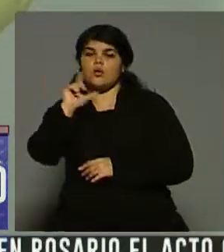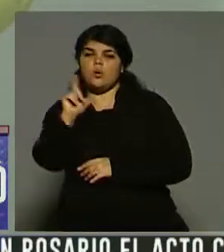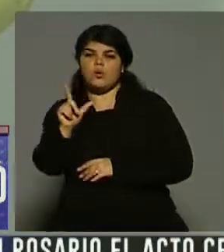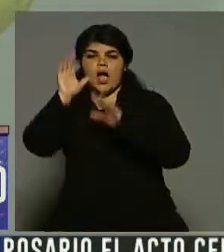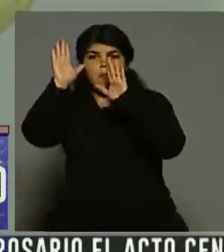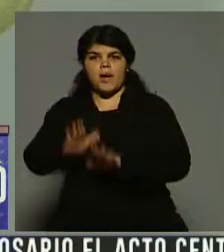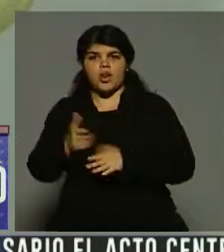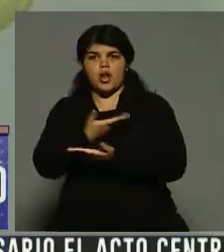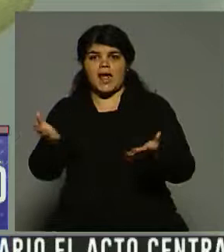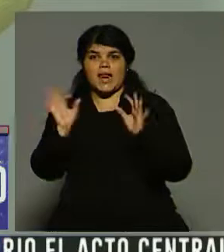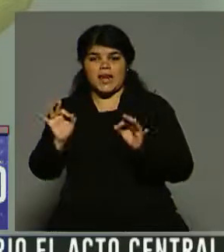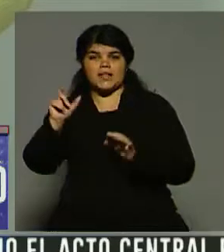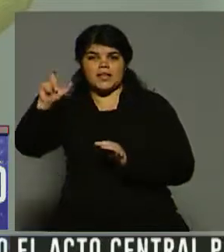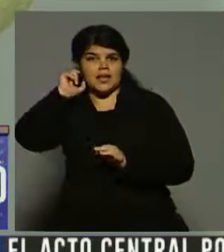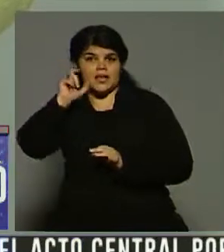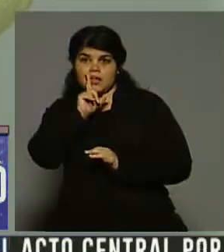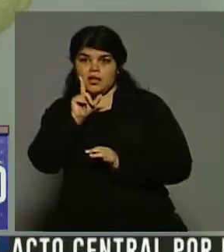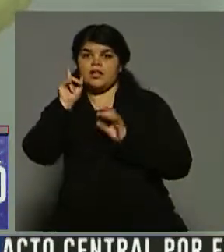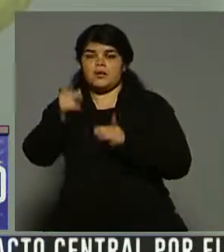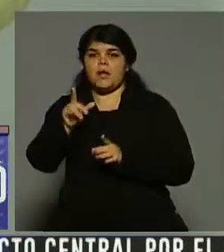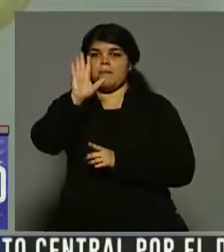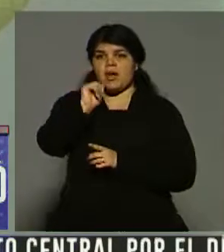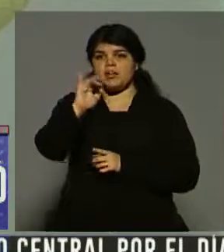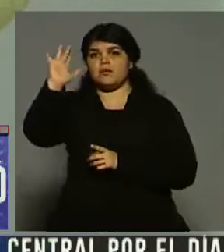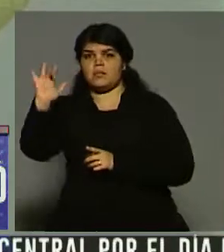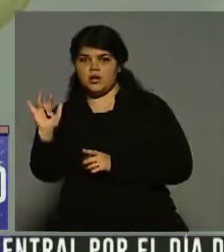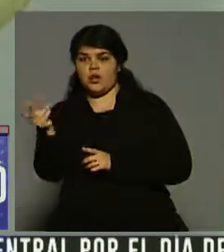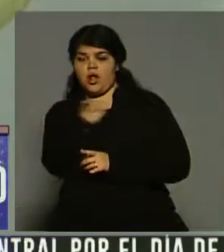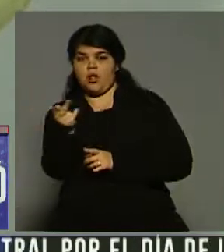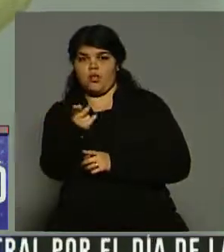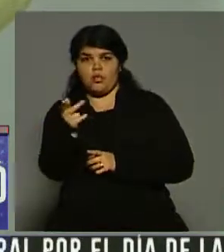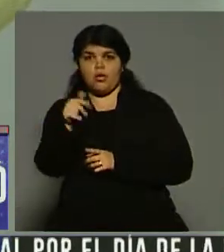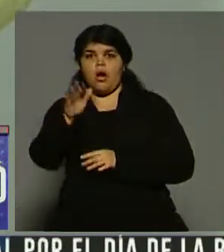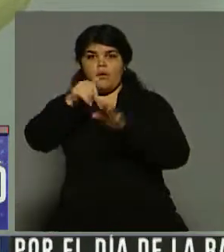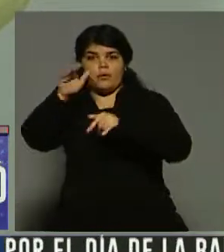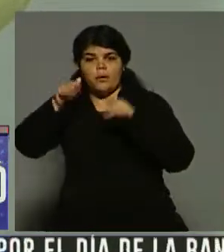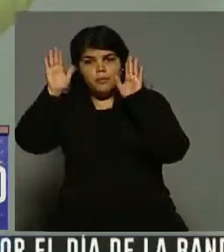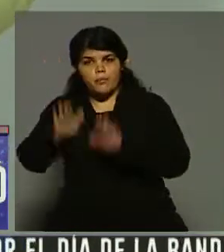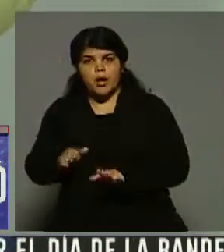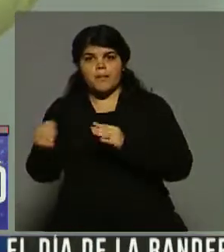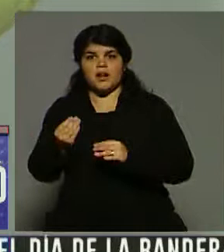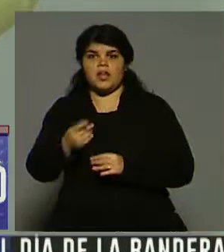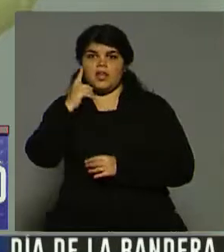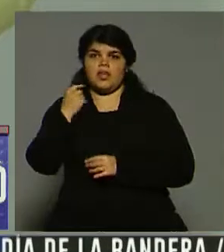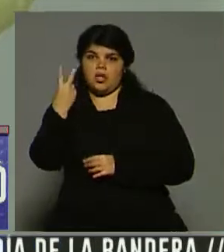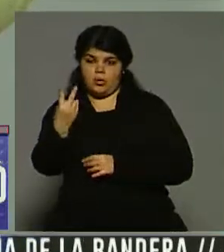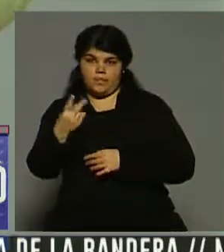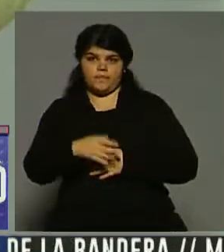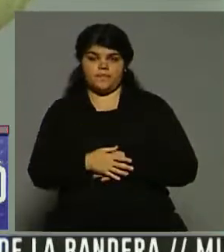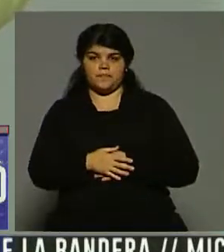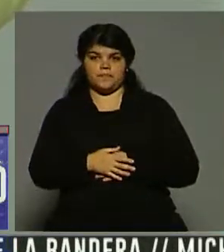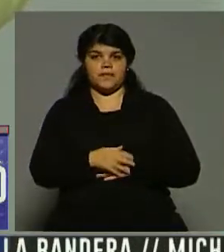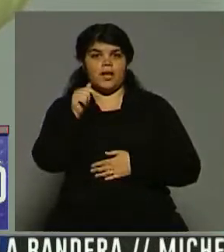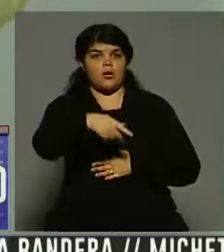paro general convocado por la CGT y martes y miércoles ellos habían convocado a un paro por 48 horas. Vamos a